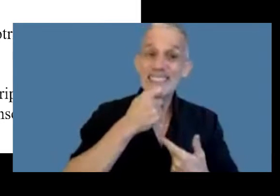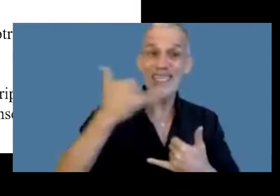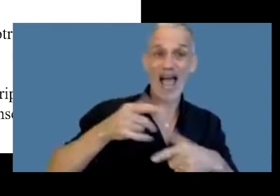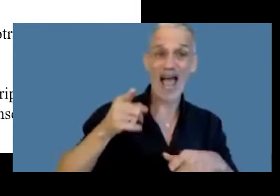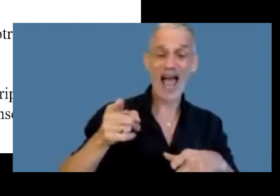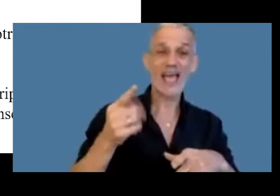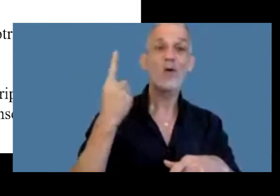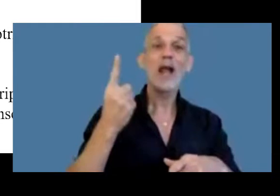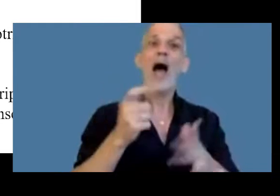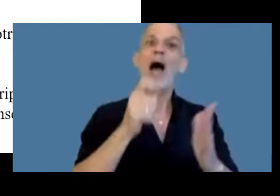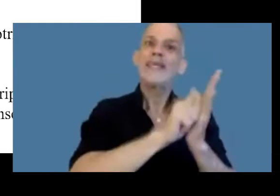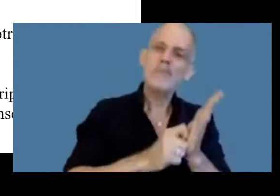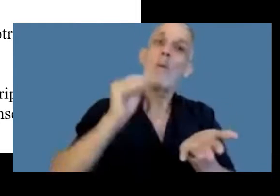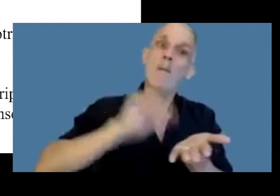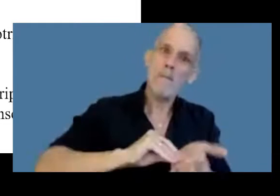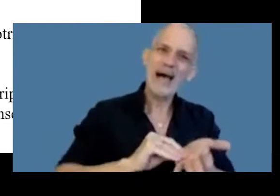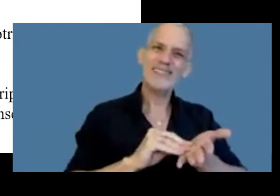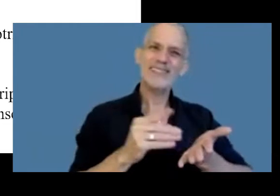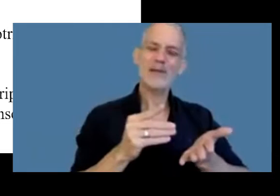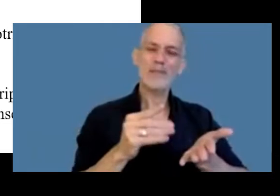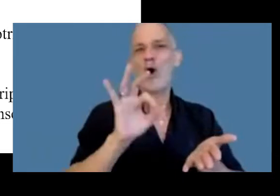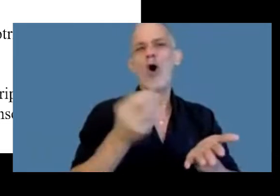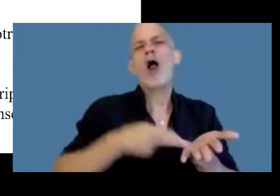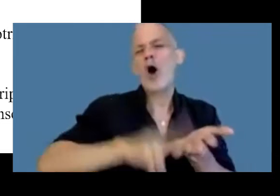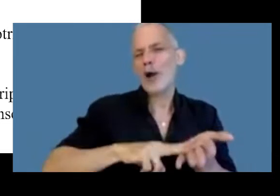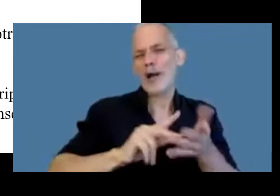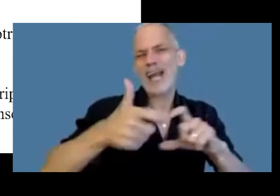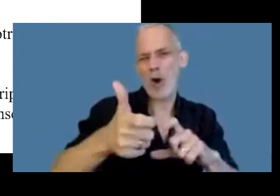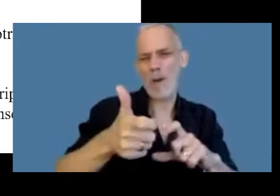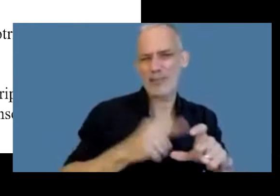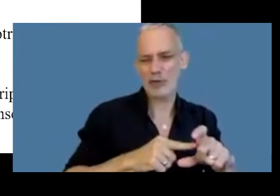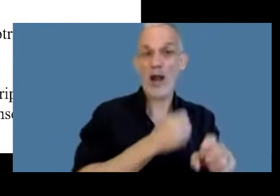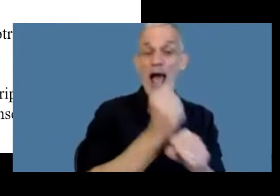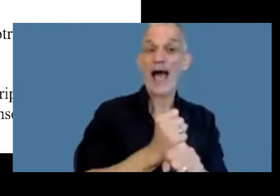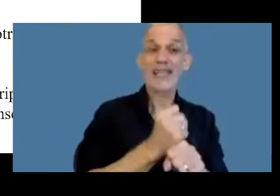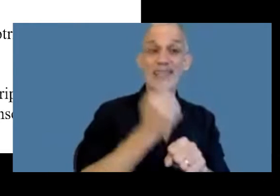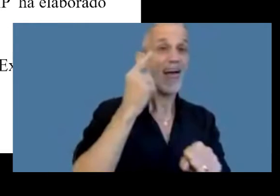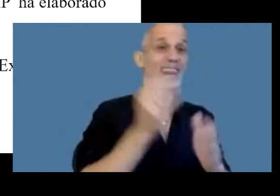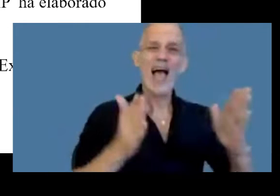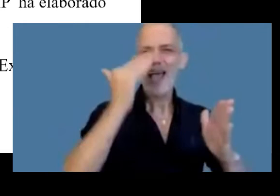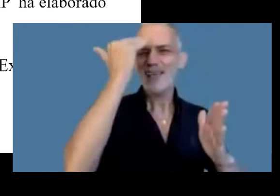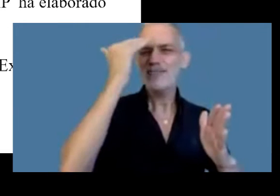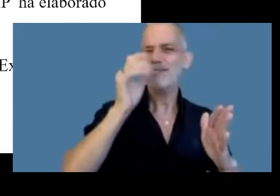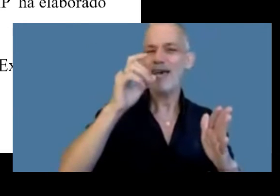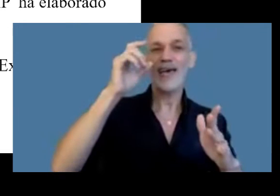nueva inscripción o, si se quiere, una renovación hasta el 15 de enero del